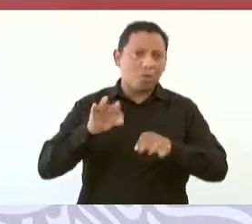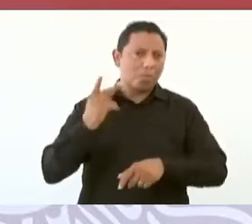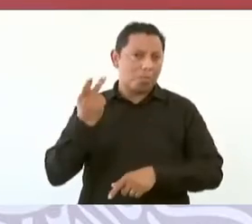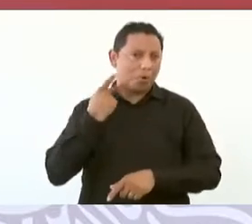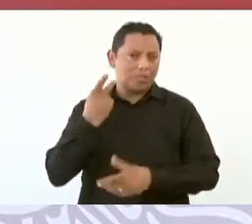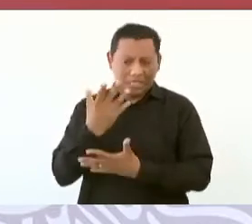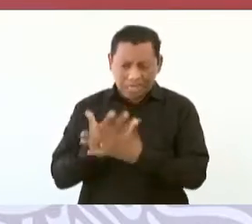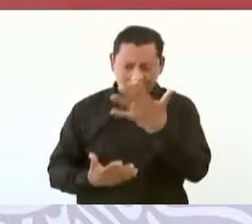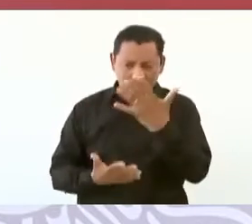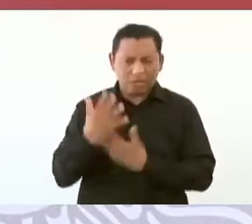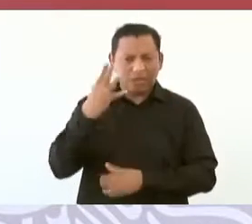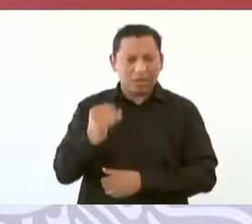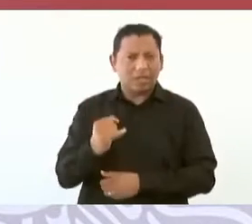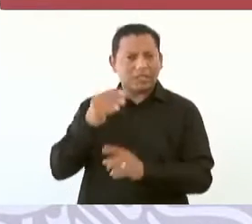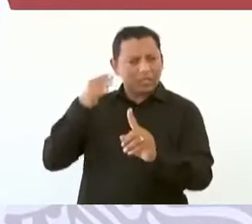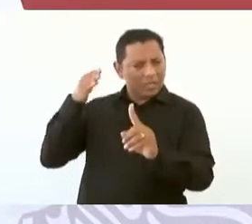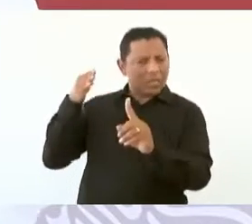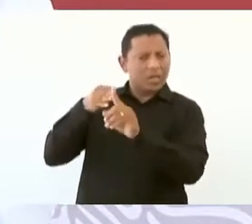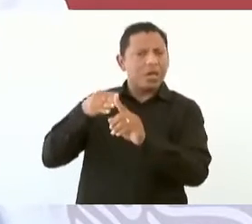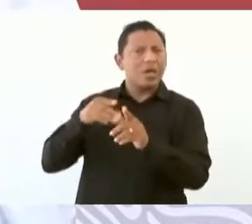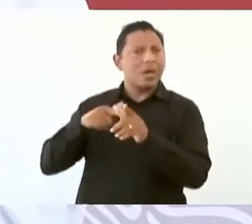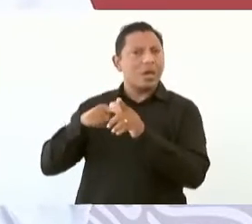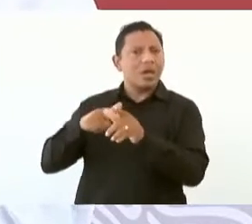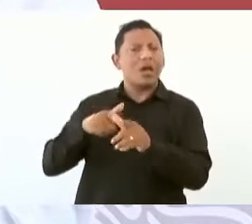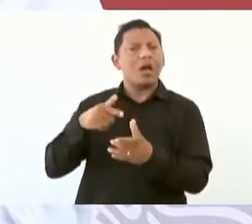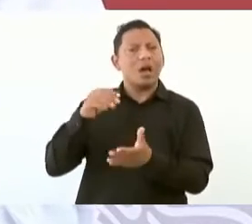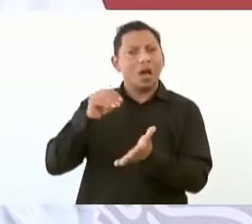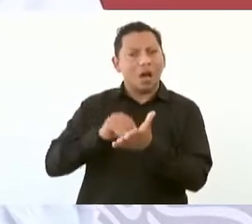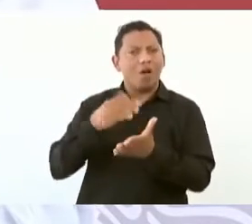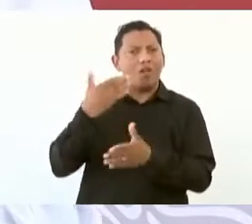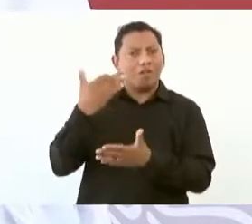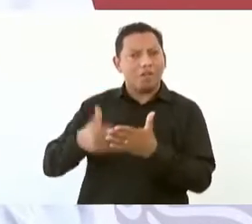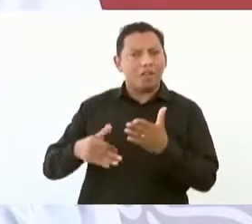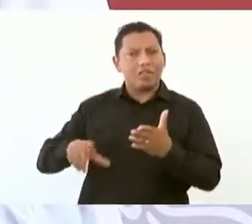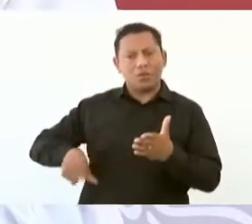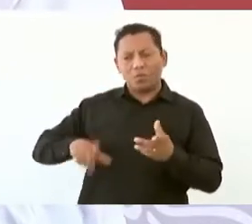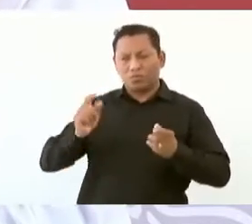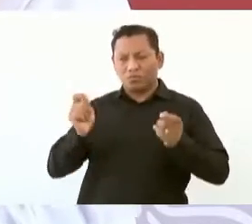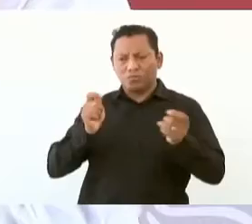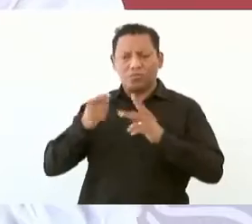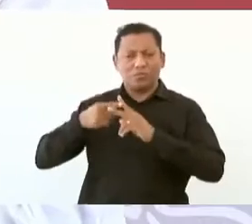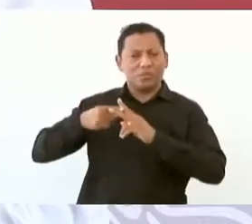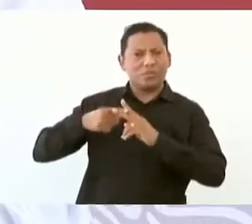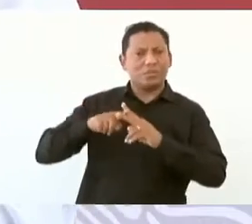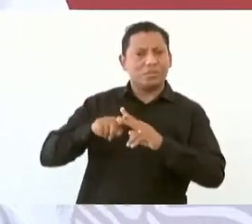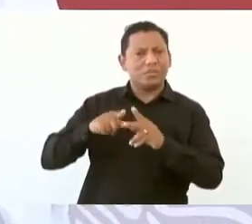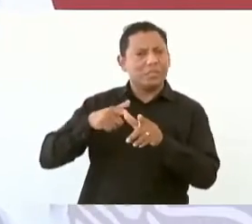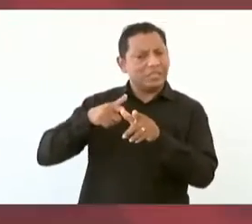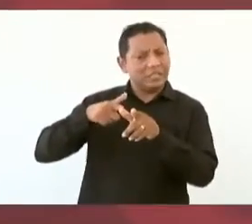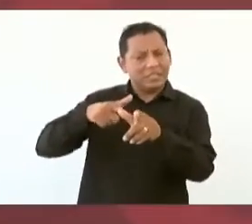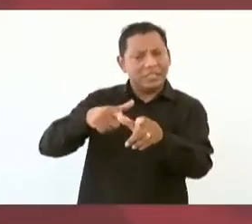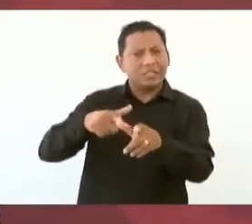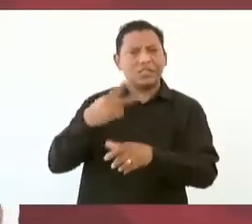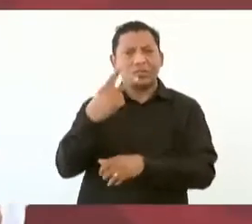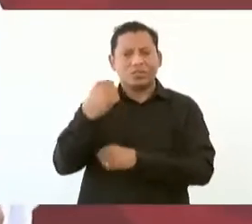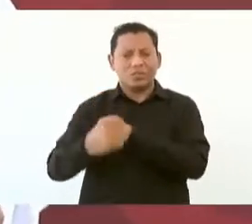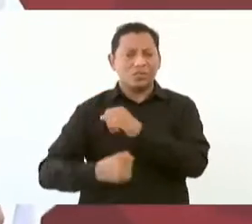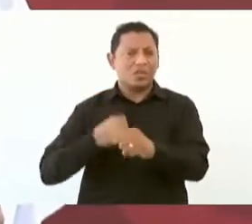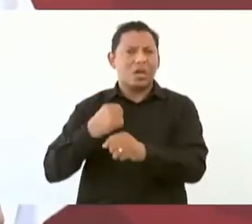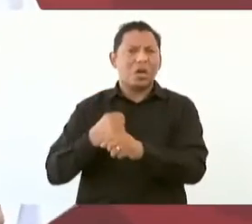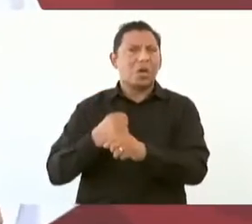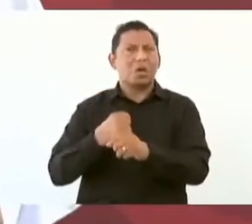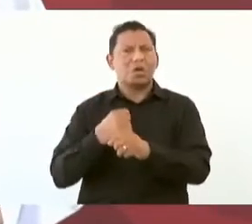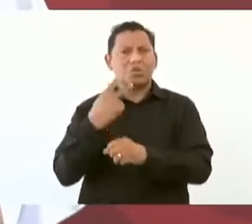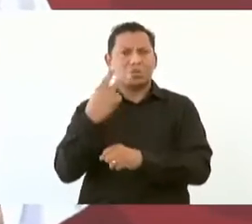política. Todavía nos quedan 2 años y 4 o